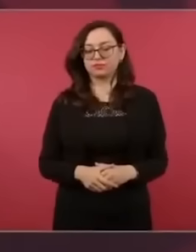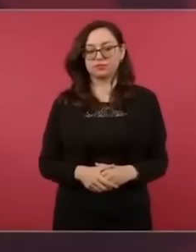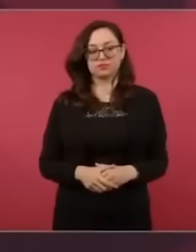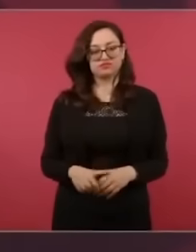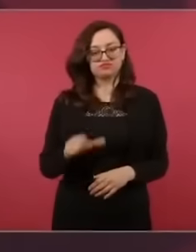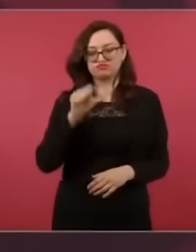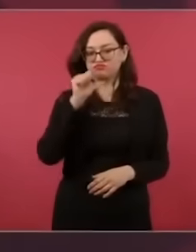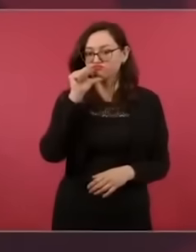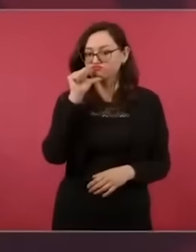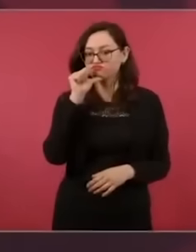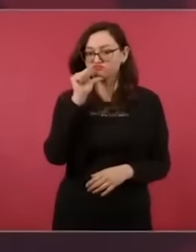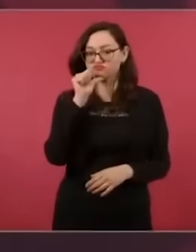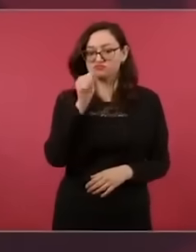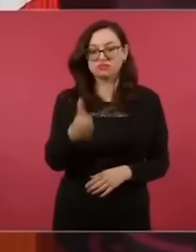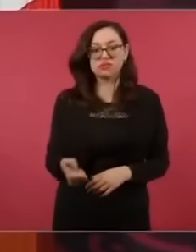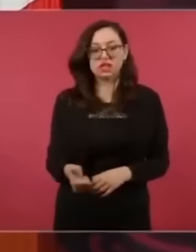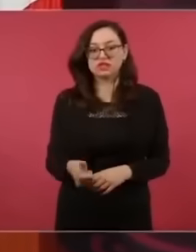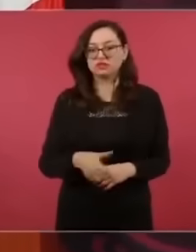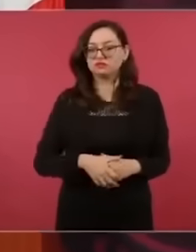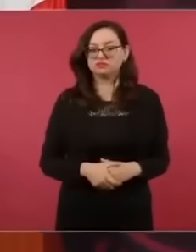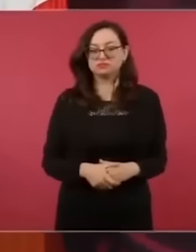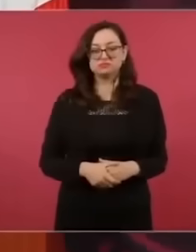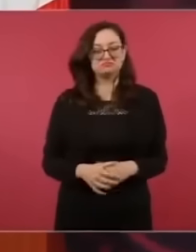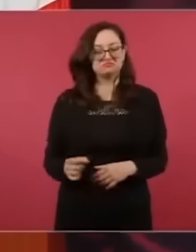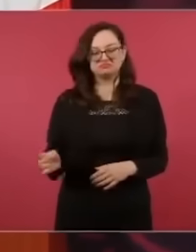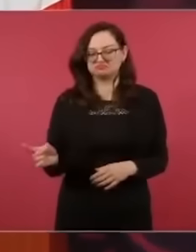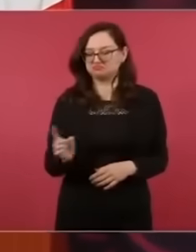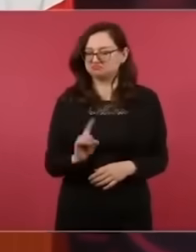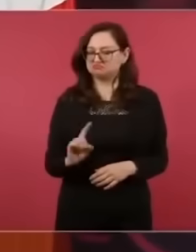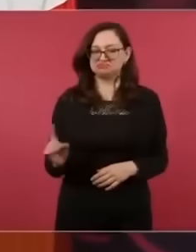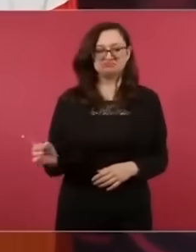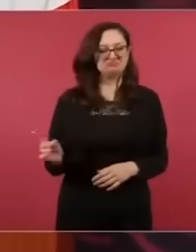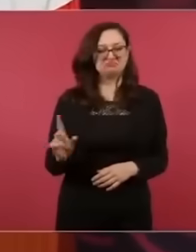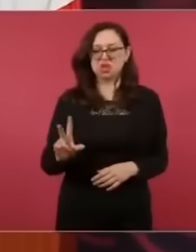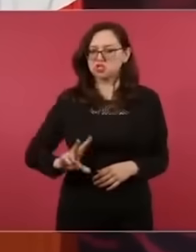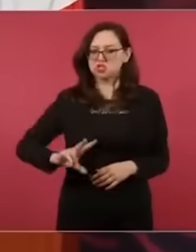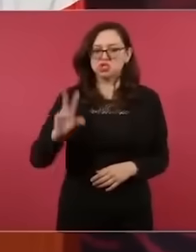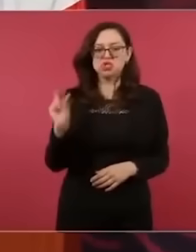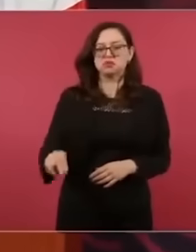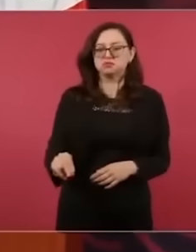Andrés Manuel. No, no,